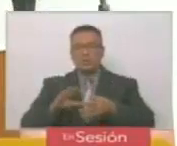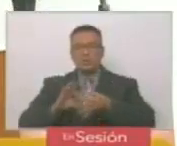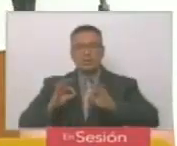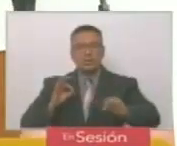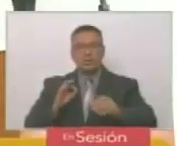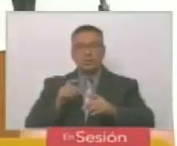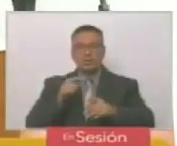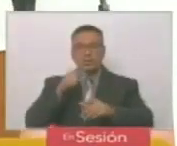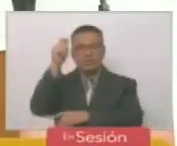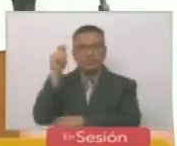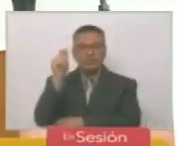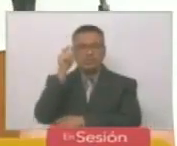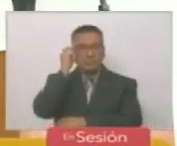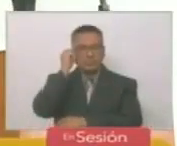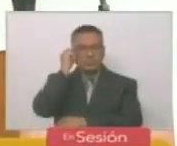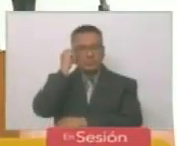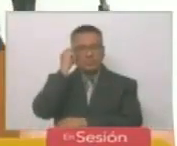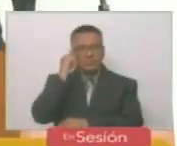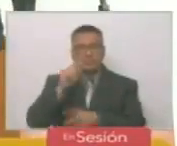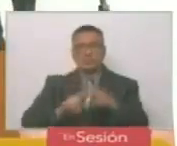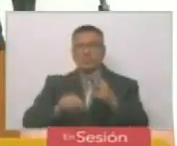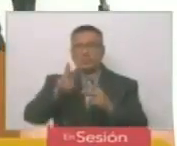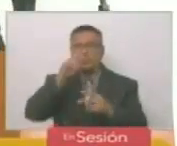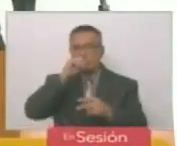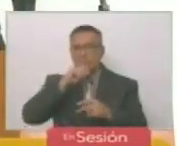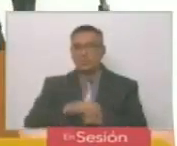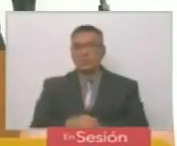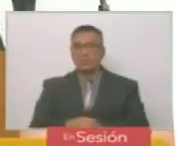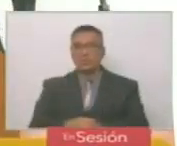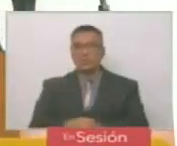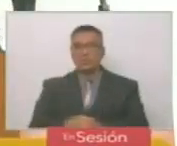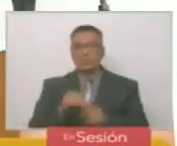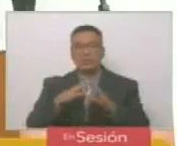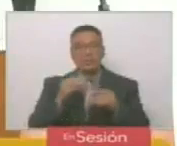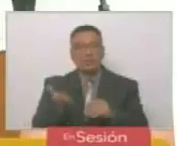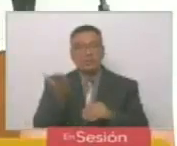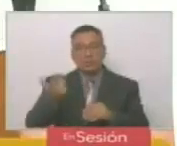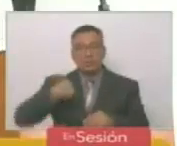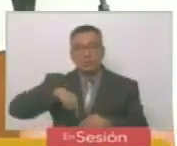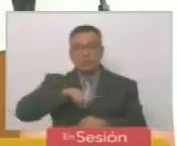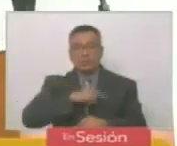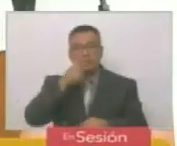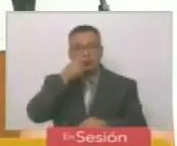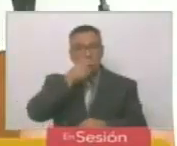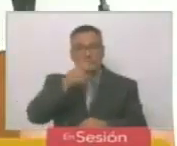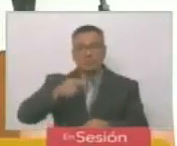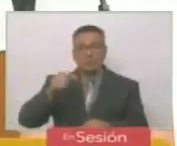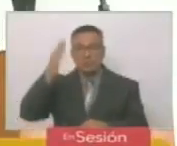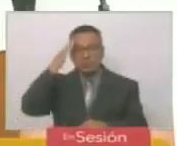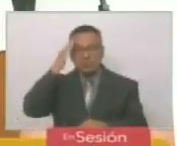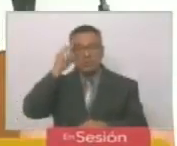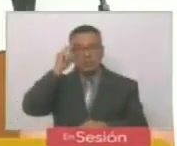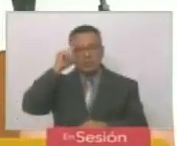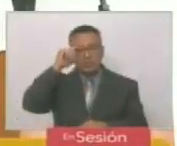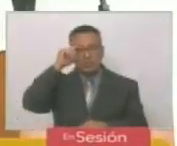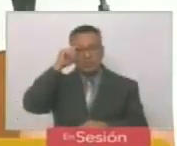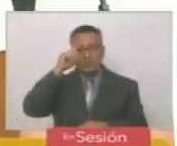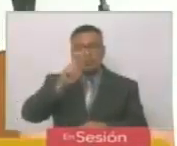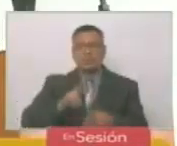parlamentaria. En 2 años, es importante que nuestro pueblo lo sepa, en 2 años se